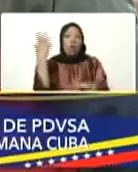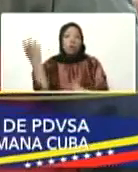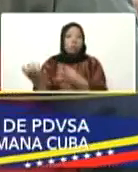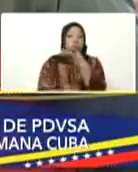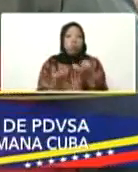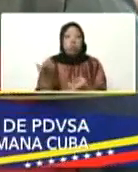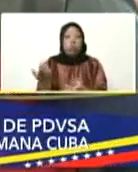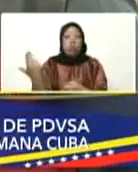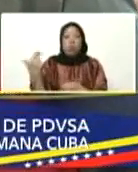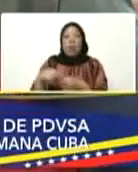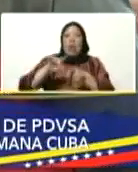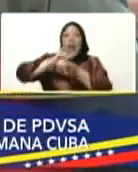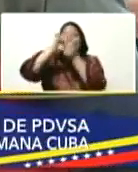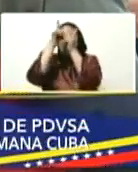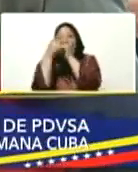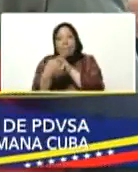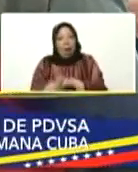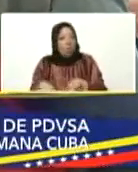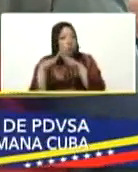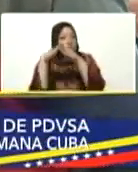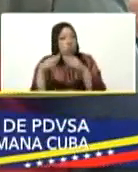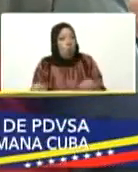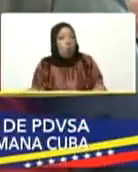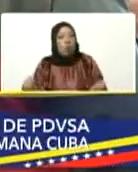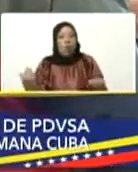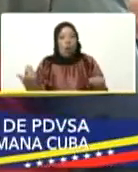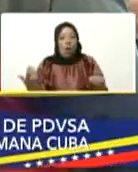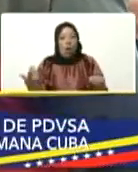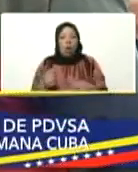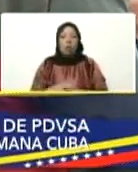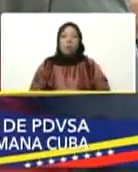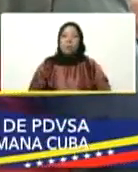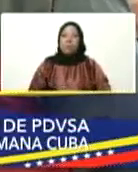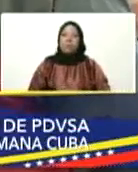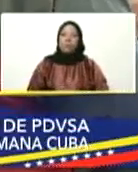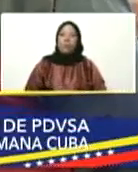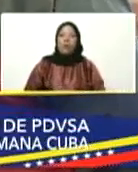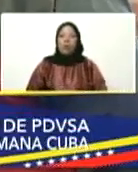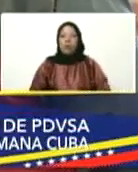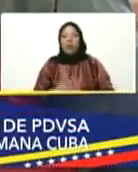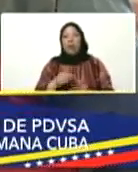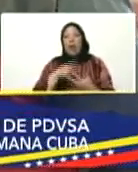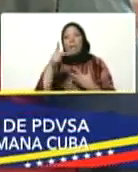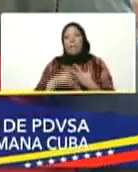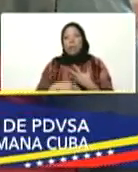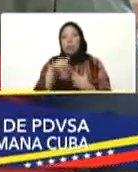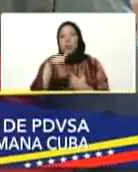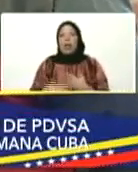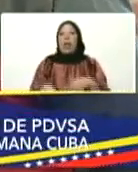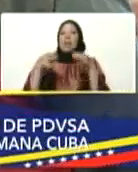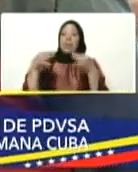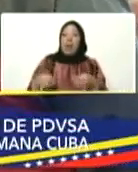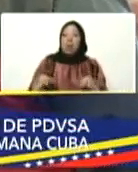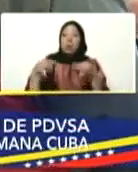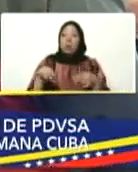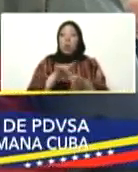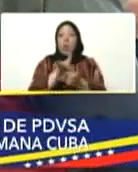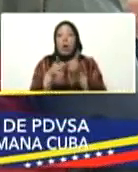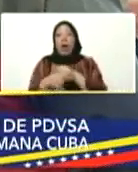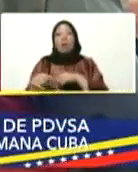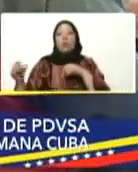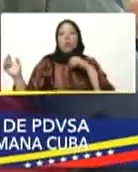Tuvimos que ir cambiando la estrategia con las condiciones que se iban presentando, sobre todo las condiciones naturales, los cambios de viento,